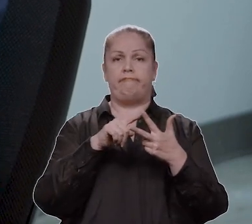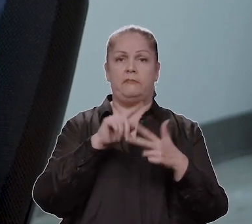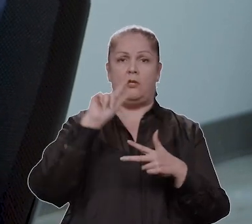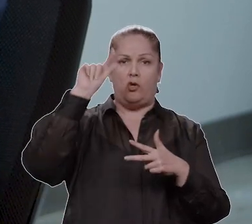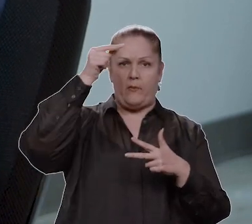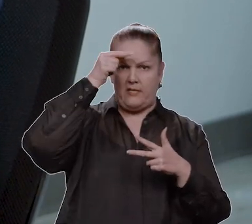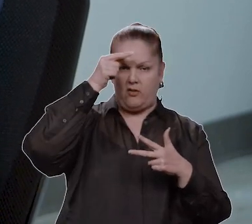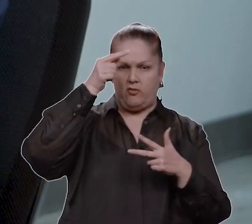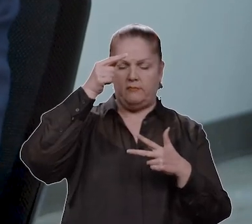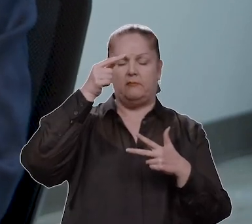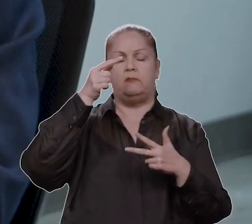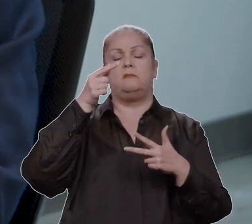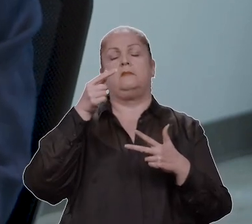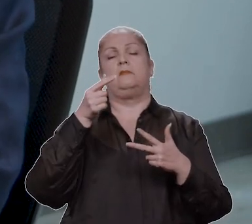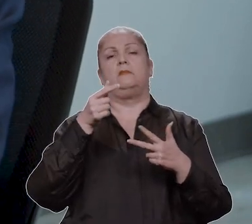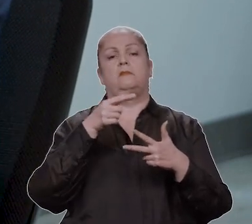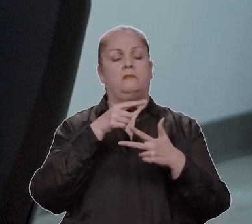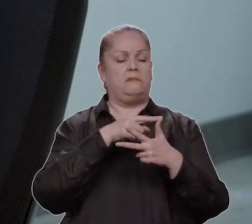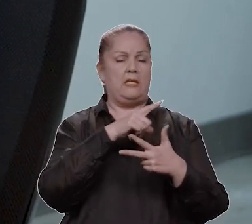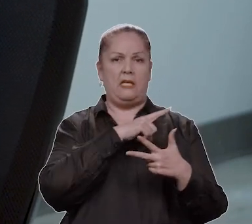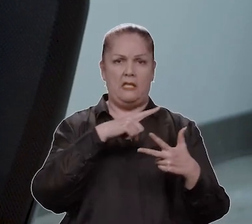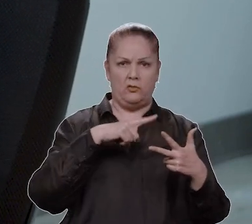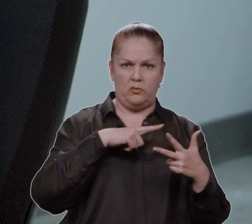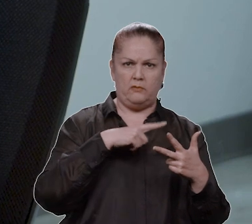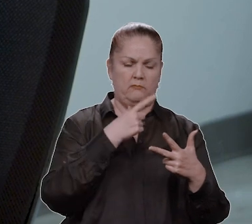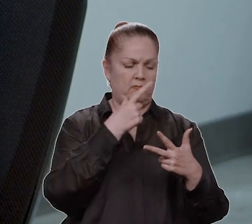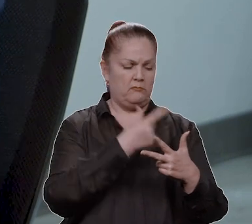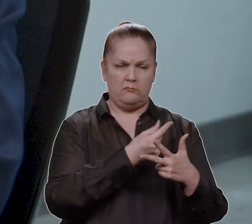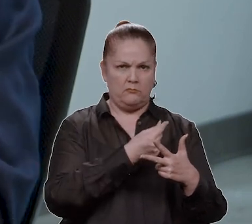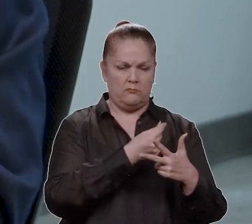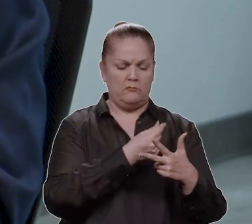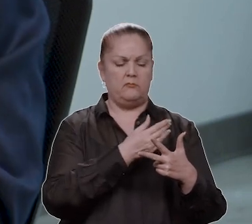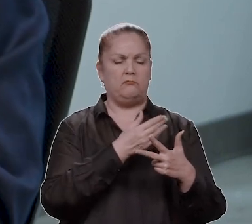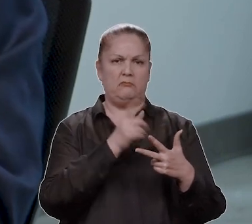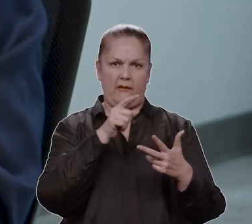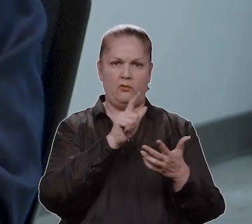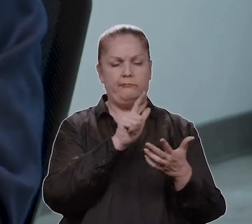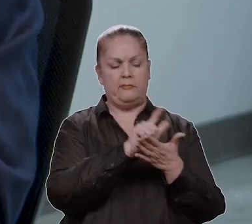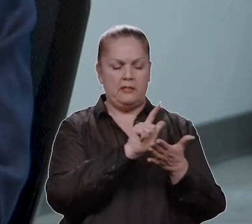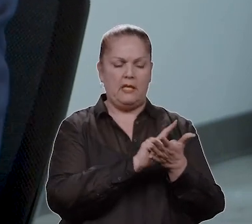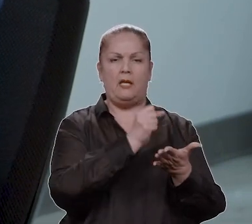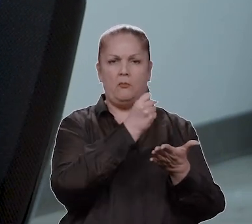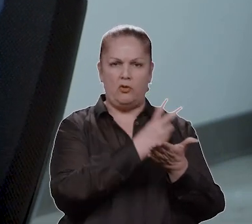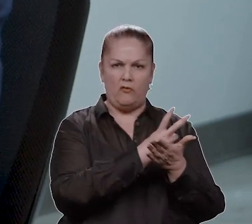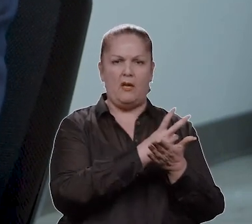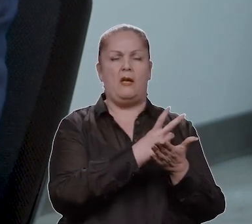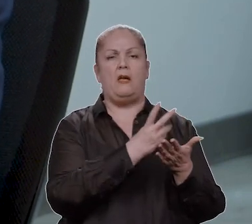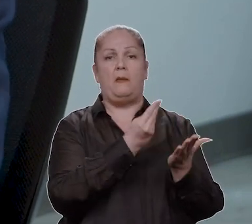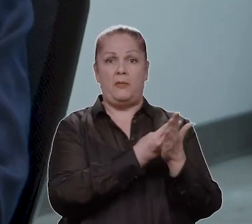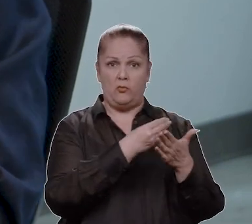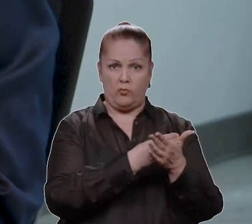el gobernador o la gobernadora, así como del Poder Legislativo, la función que tiene de legislar y aprobar las leyes,